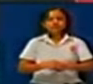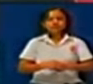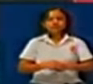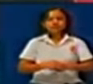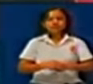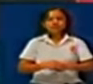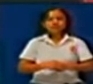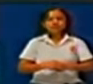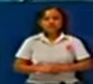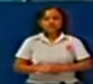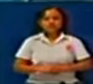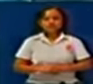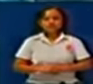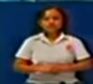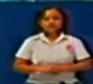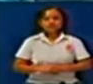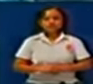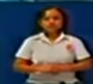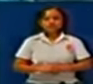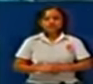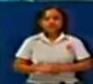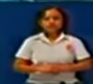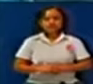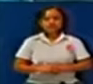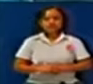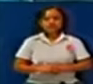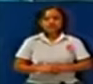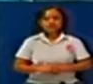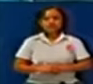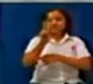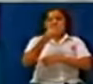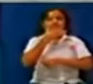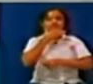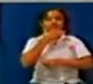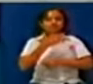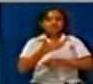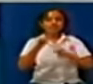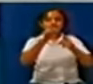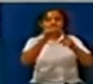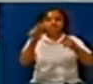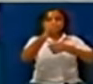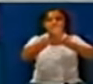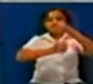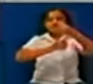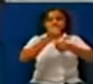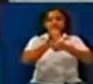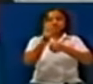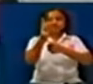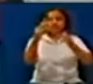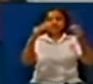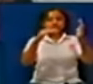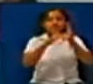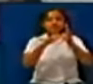Comienzan las obras para construir el canal de Nicaragua. El presidente del país, Daniel Ortega, ha firmado un contrato con HKND, la compañía china que